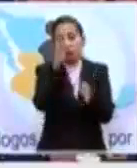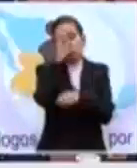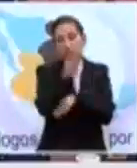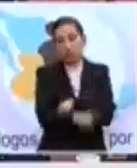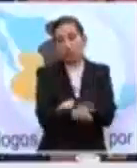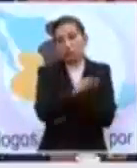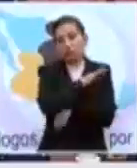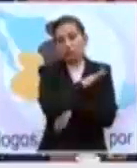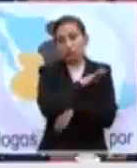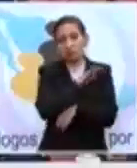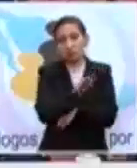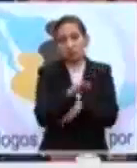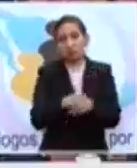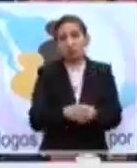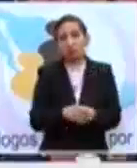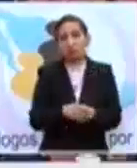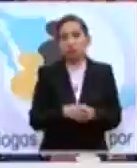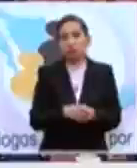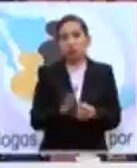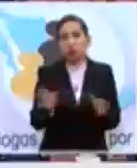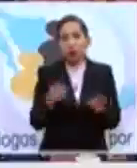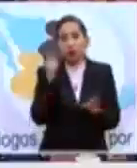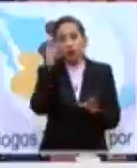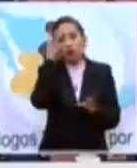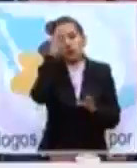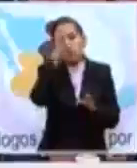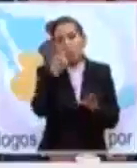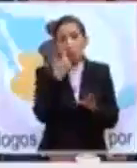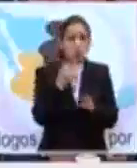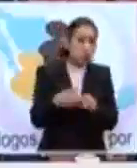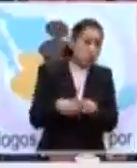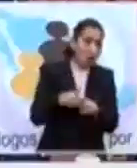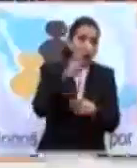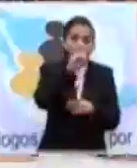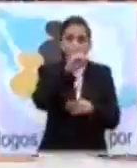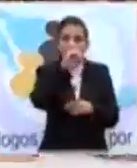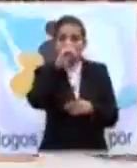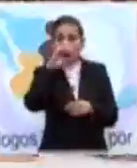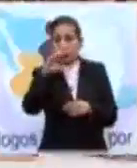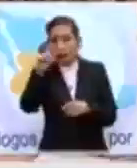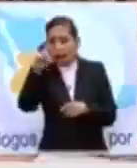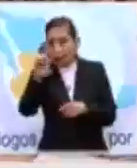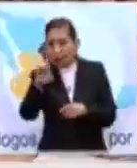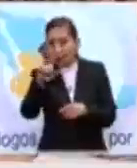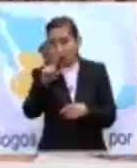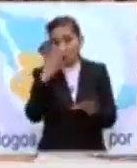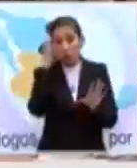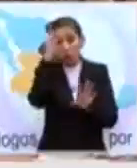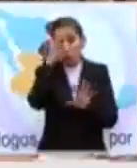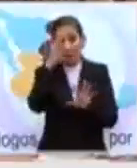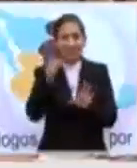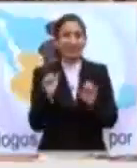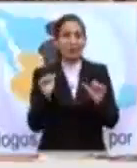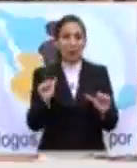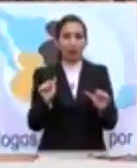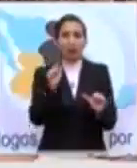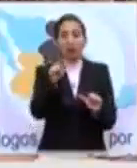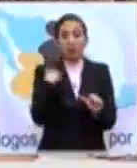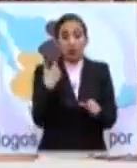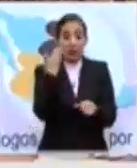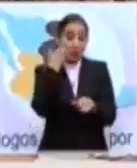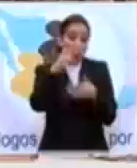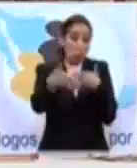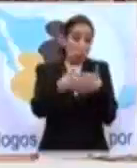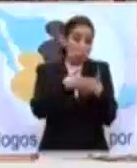efectivamente esos buenos pronósticos por parte de la OCDE se cristalicen, y que en un corto